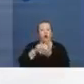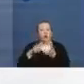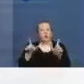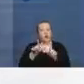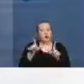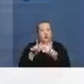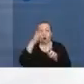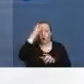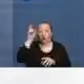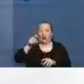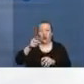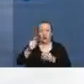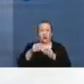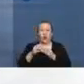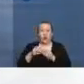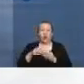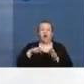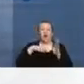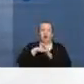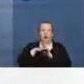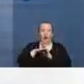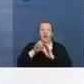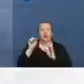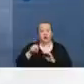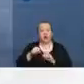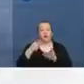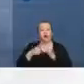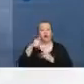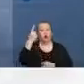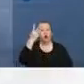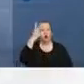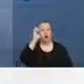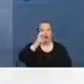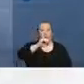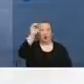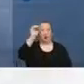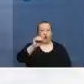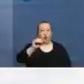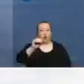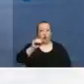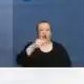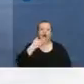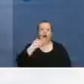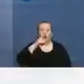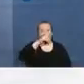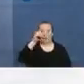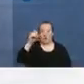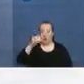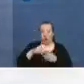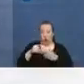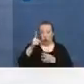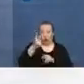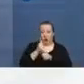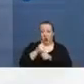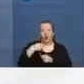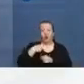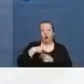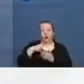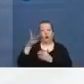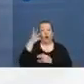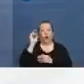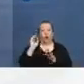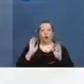quitamos en liquidez y decían los banqueros sí pero sólo 40 por ciento si vale 100 dólares siguen siendo depositados de pago 40